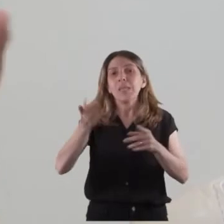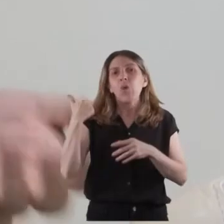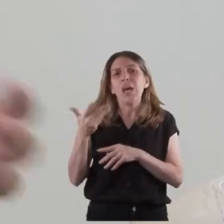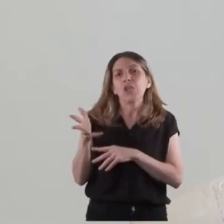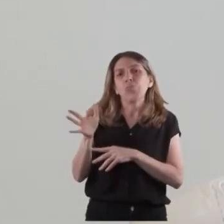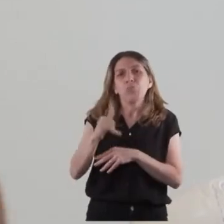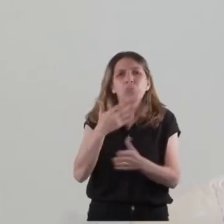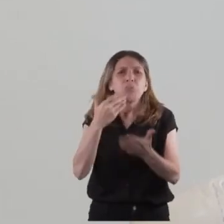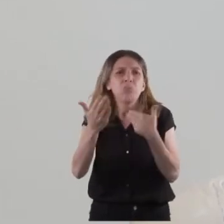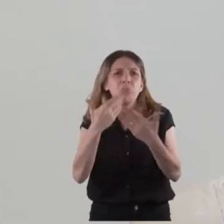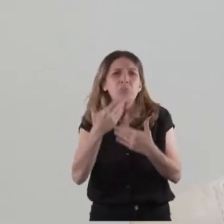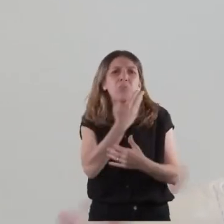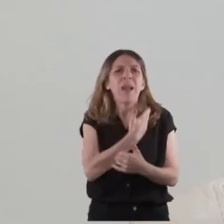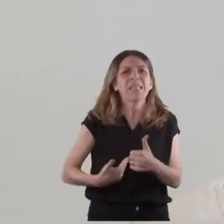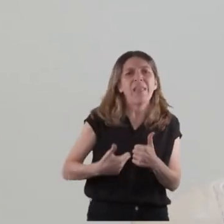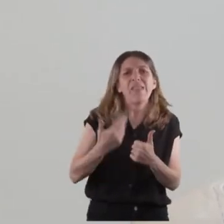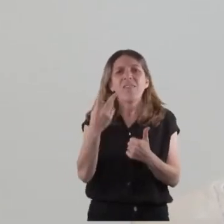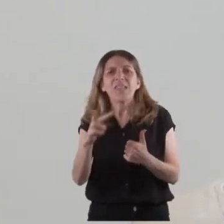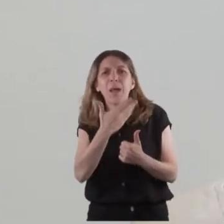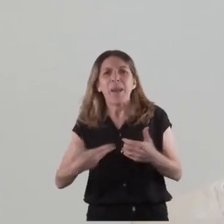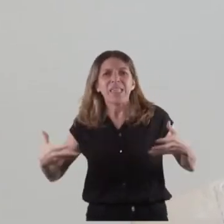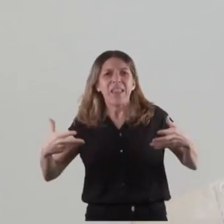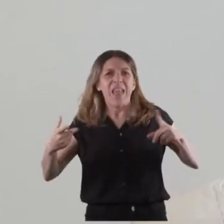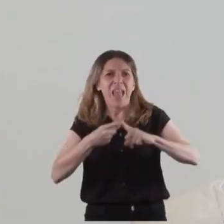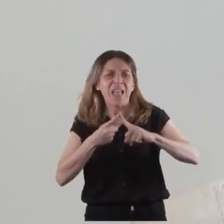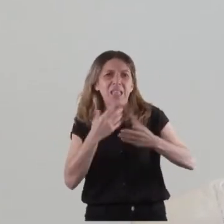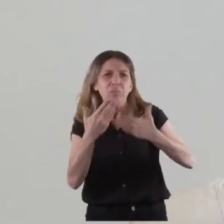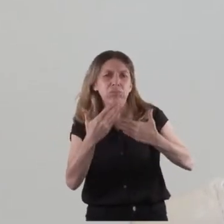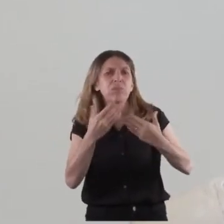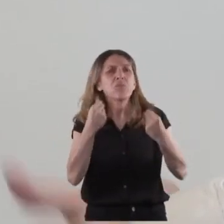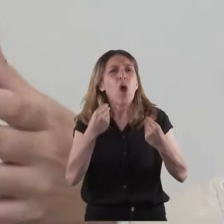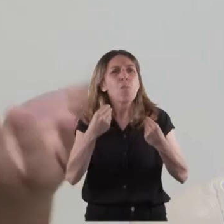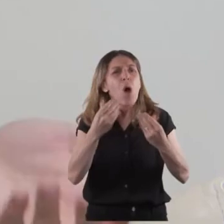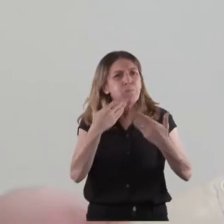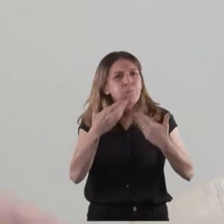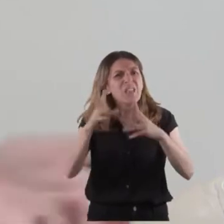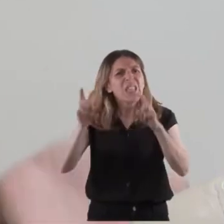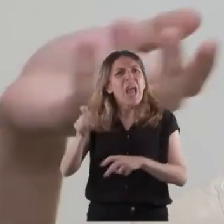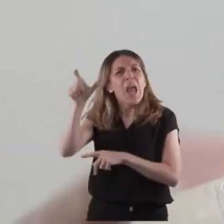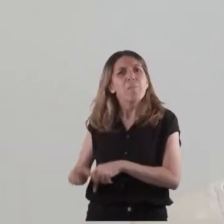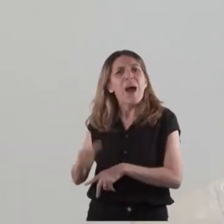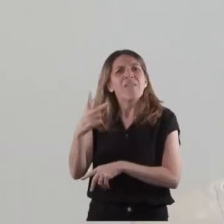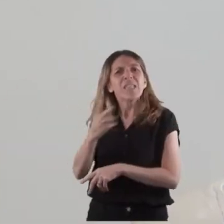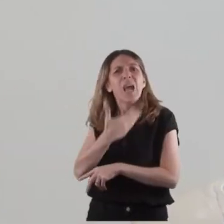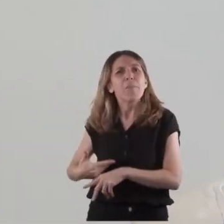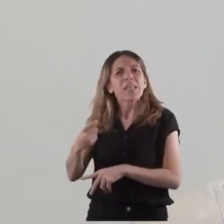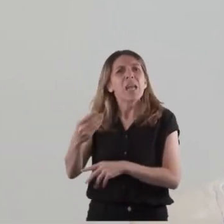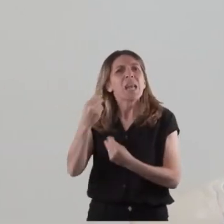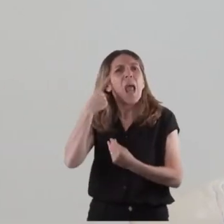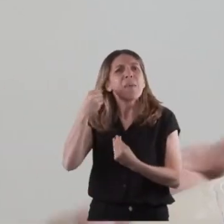estimo tiene el presidente con la vice se habló sobre la postura de cristina fernández de kirchner en torno a la negociación con el fondo monetario